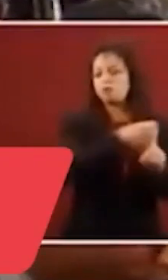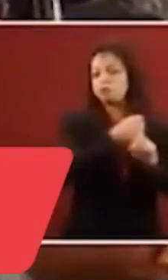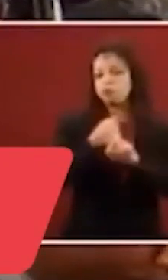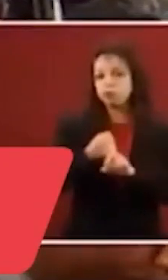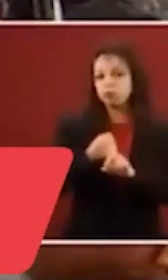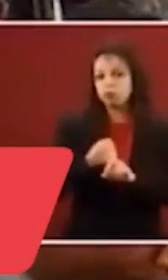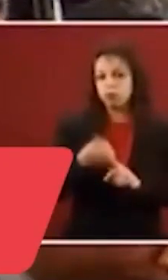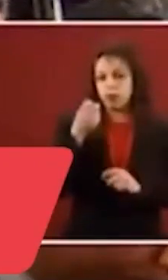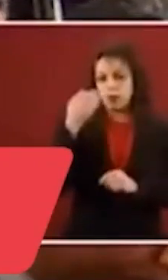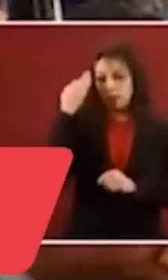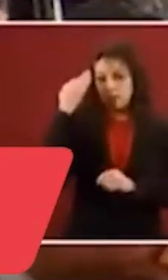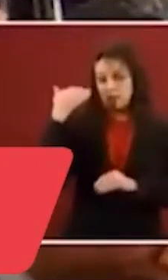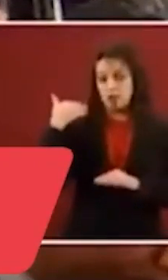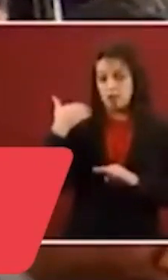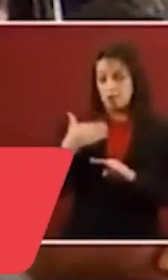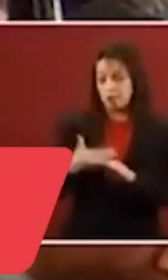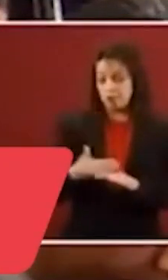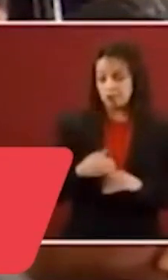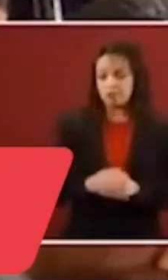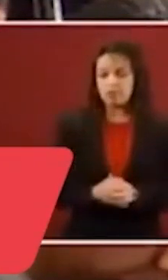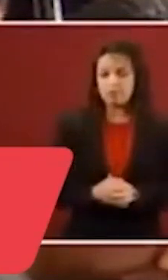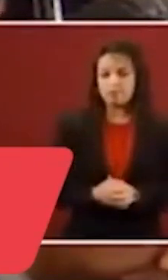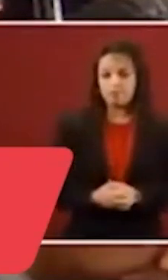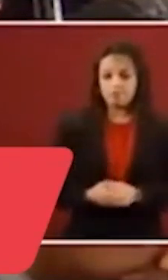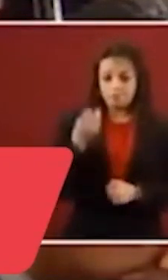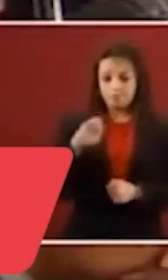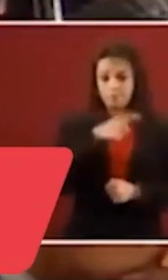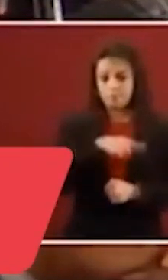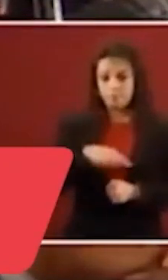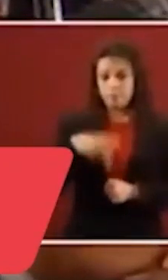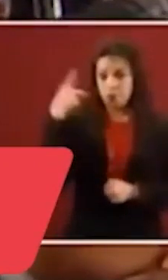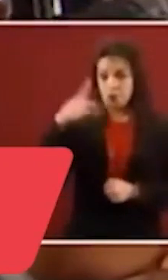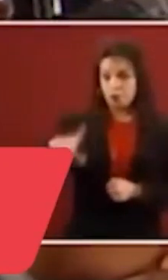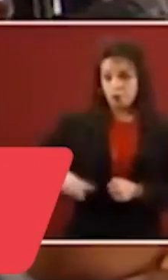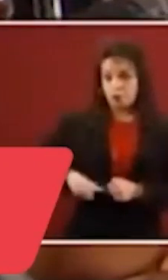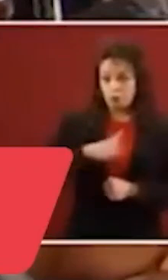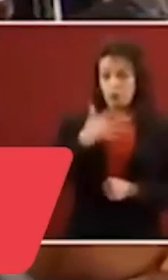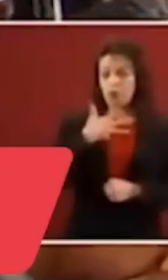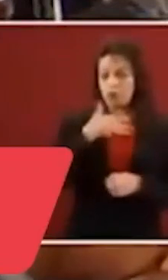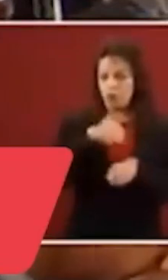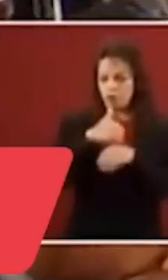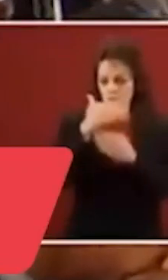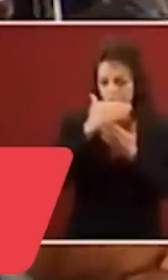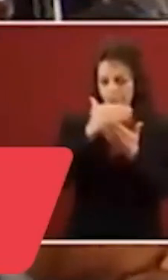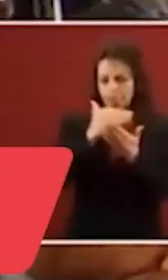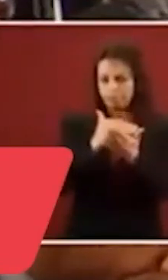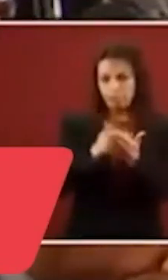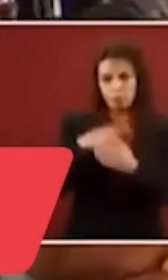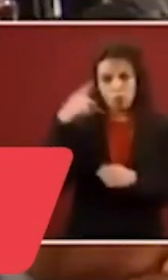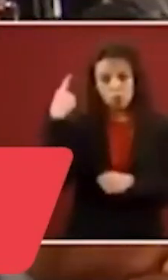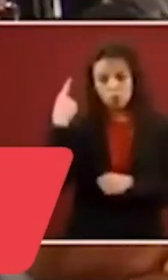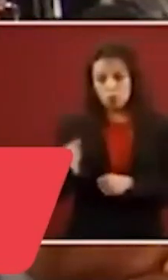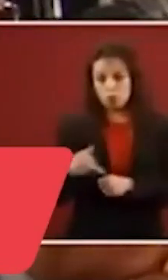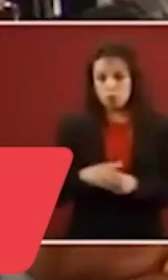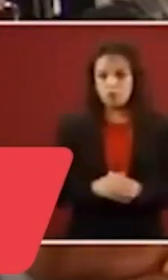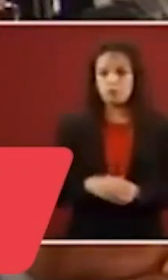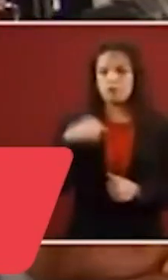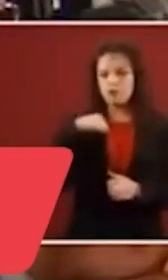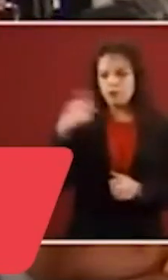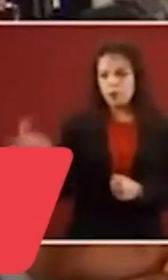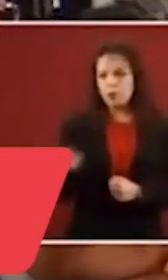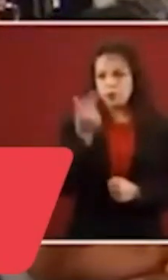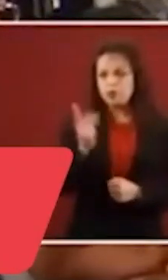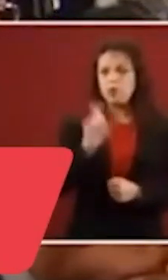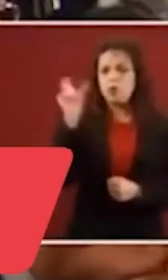no representa a nadie, él no representa absolutamente ningún sujeto histórico determinado hoy. Y sobre todo